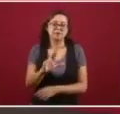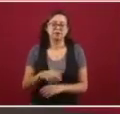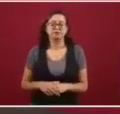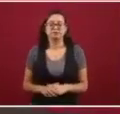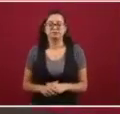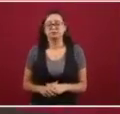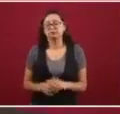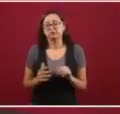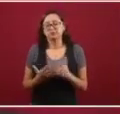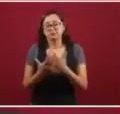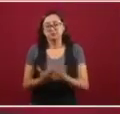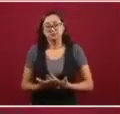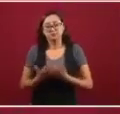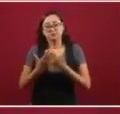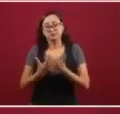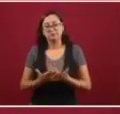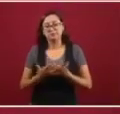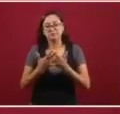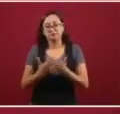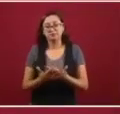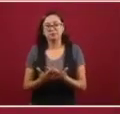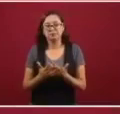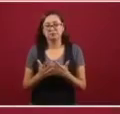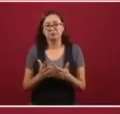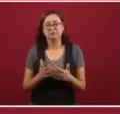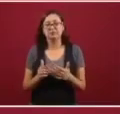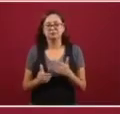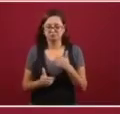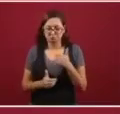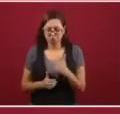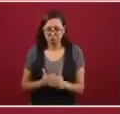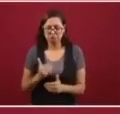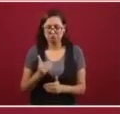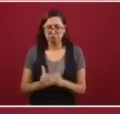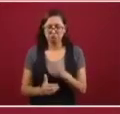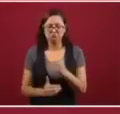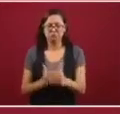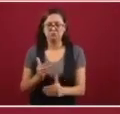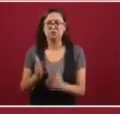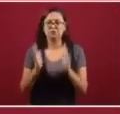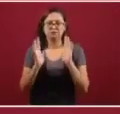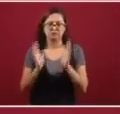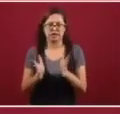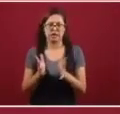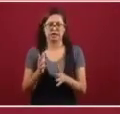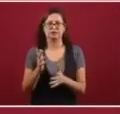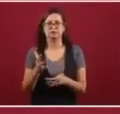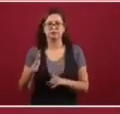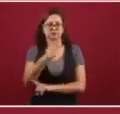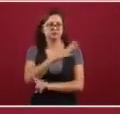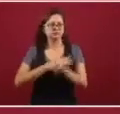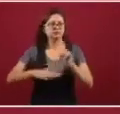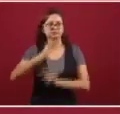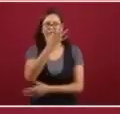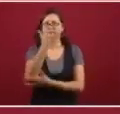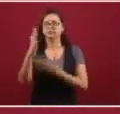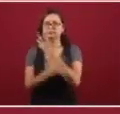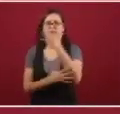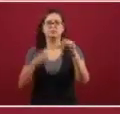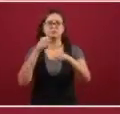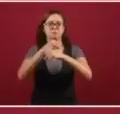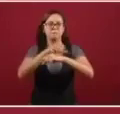Entonces estamos esperando esto. Fue un avance el tener ya el estudio de